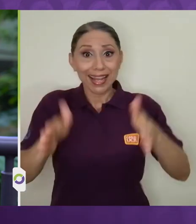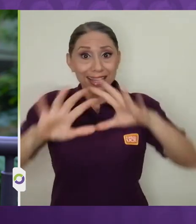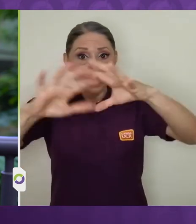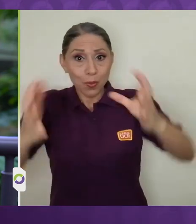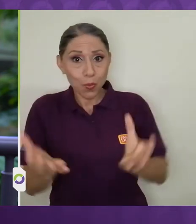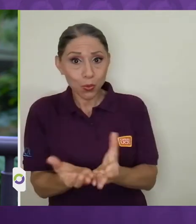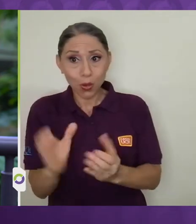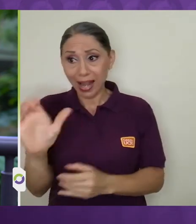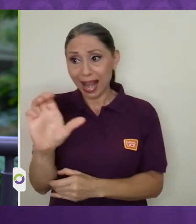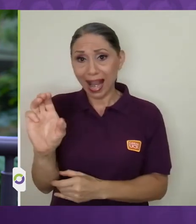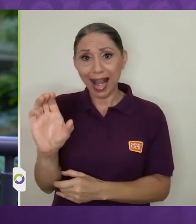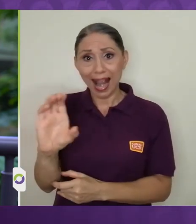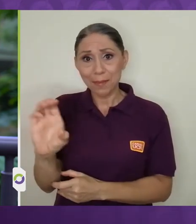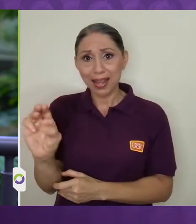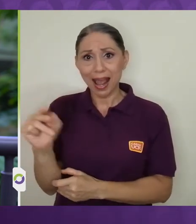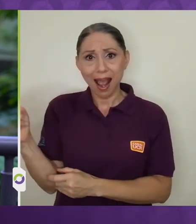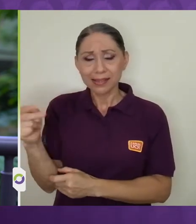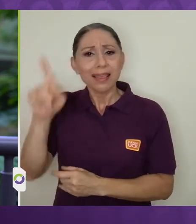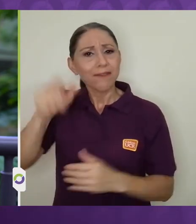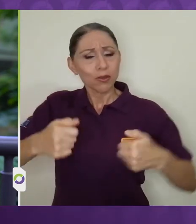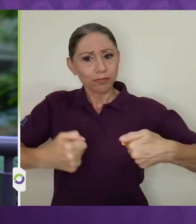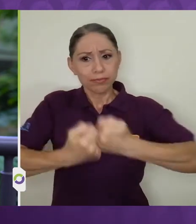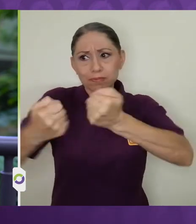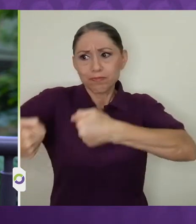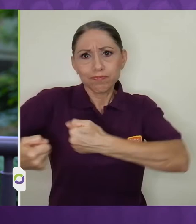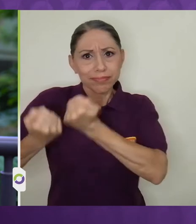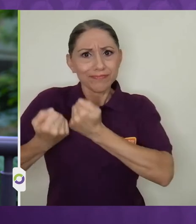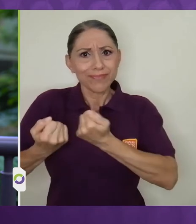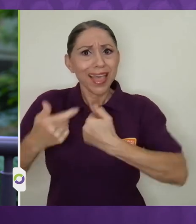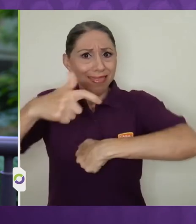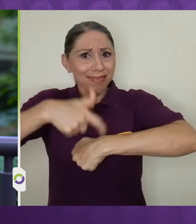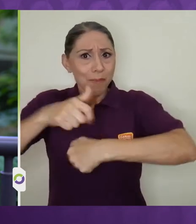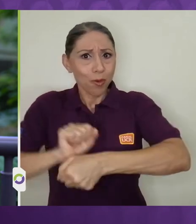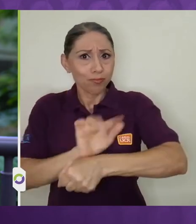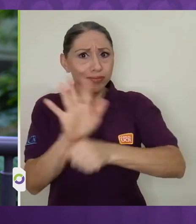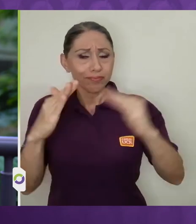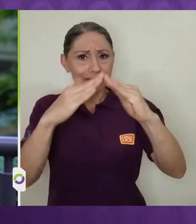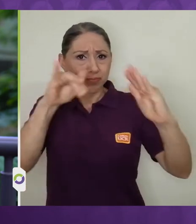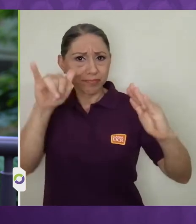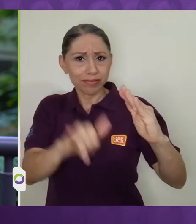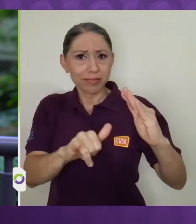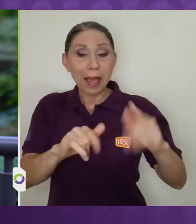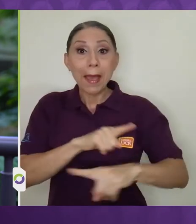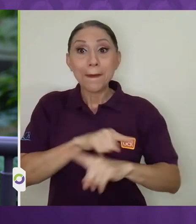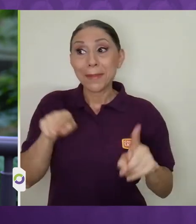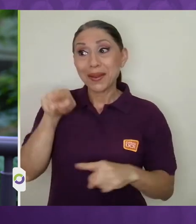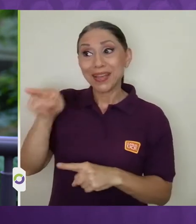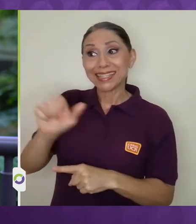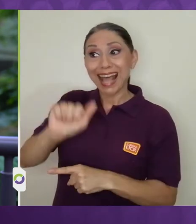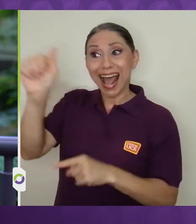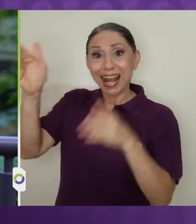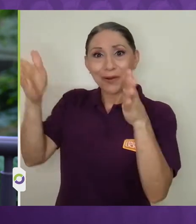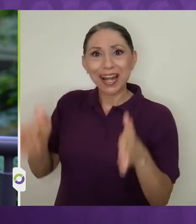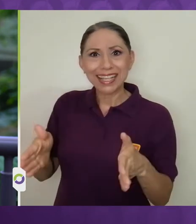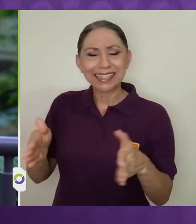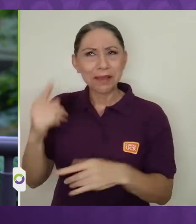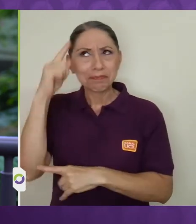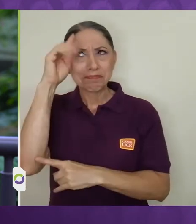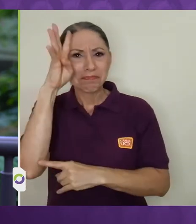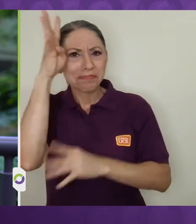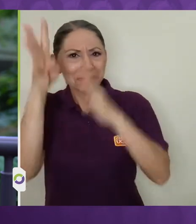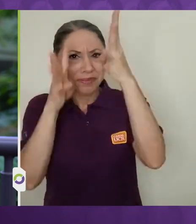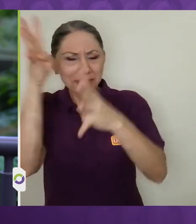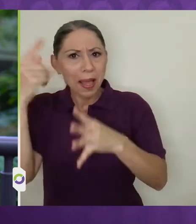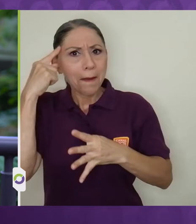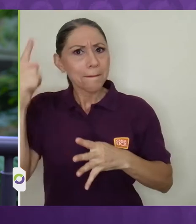planeta, Camila Hase debió enfrentarse a los desafíos que le planteó el confinamiento por la pandemia del COVID-19, pero esta alajuelense se las ingenió